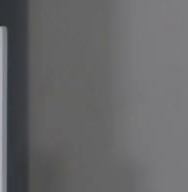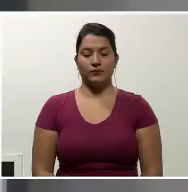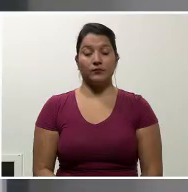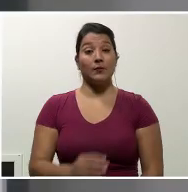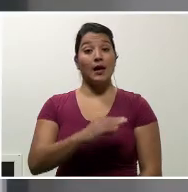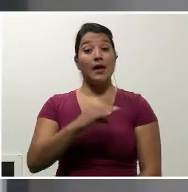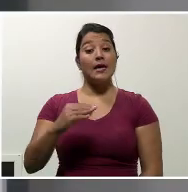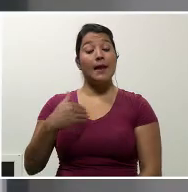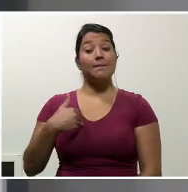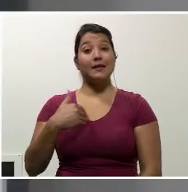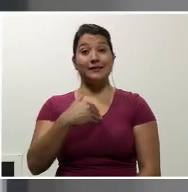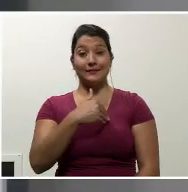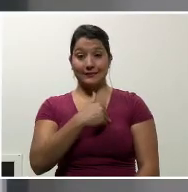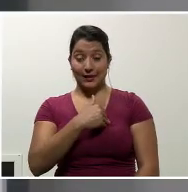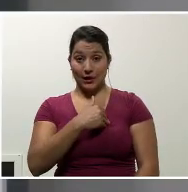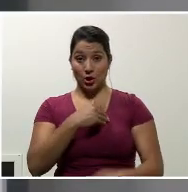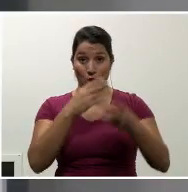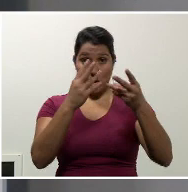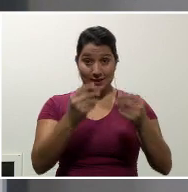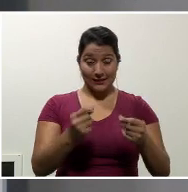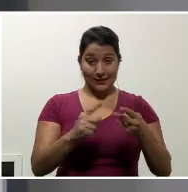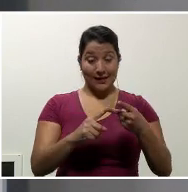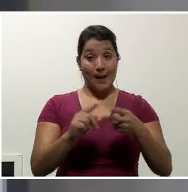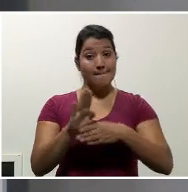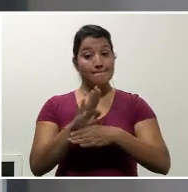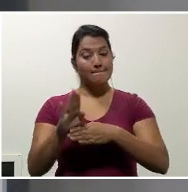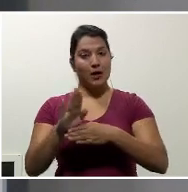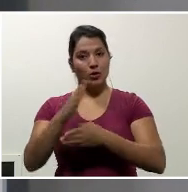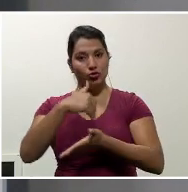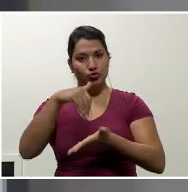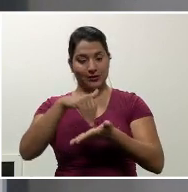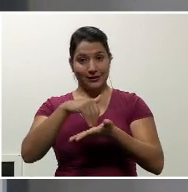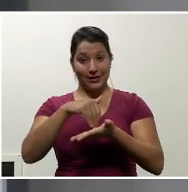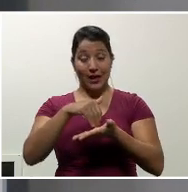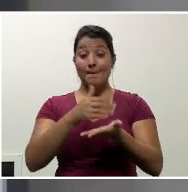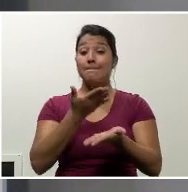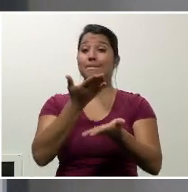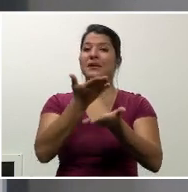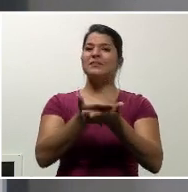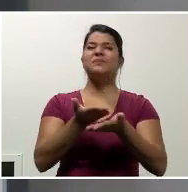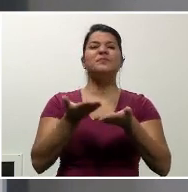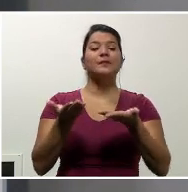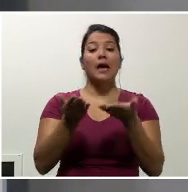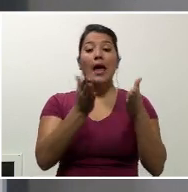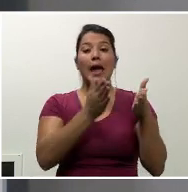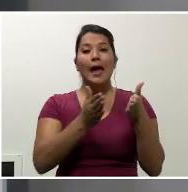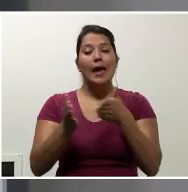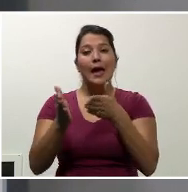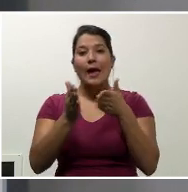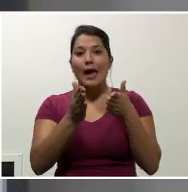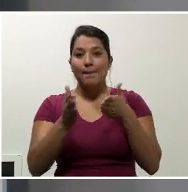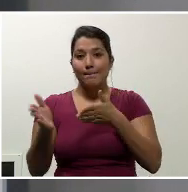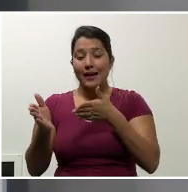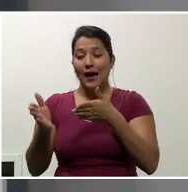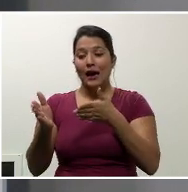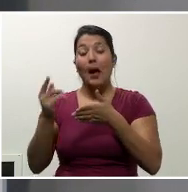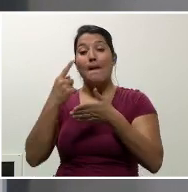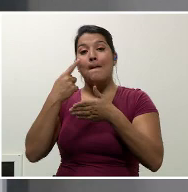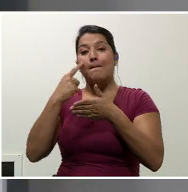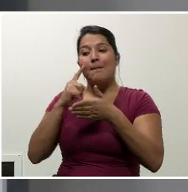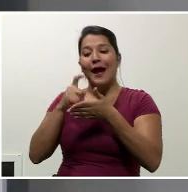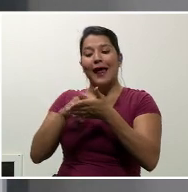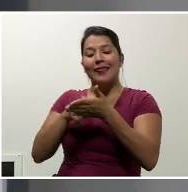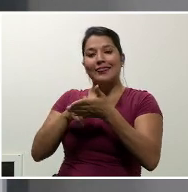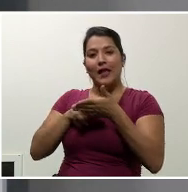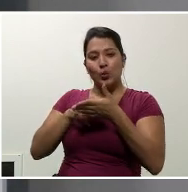Y el Ministerio de Hacienda y el Banco Central presentaron el plan de endeudamiento interno del gobierno central.